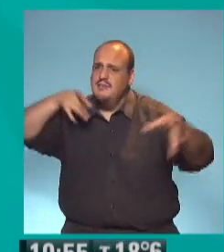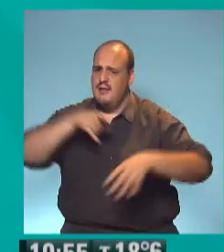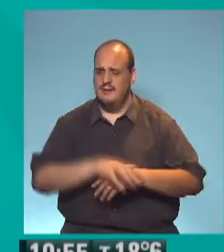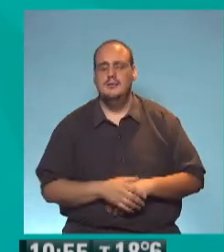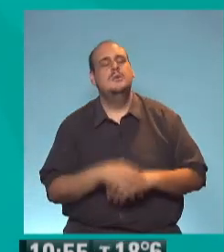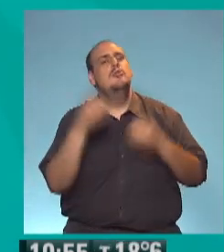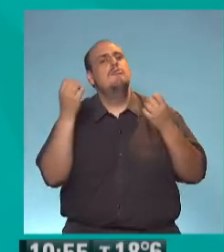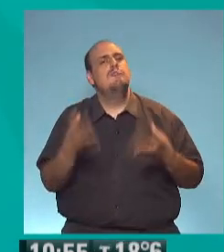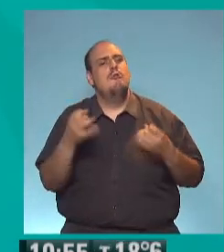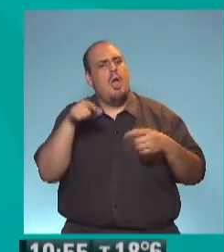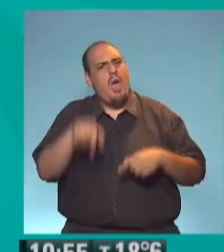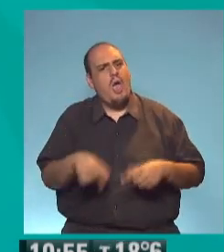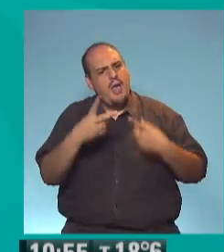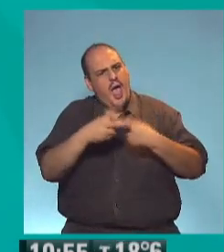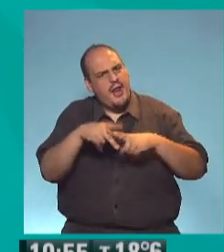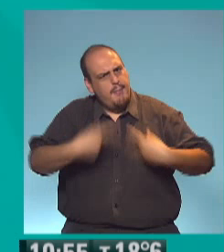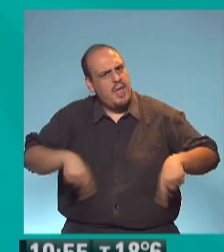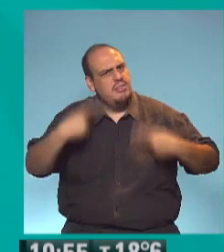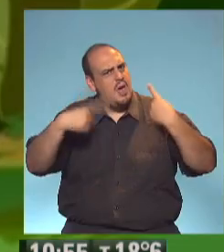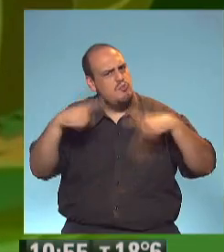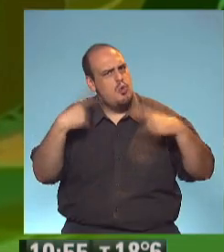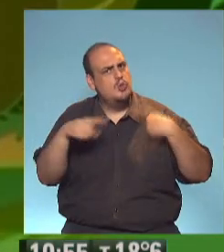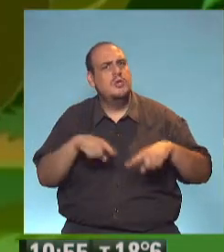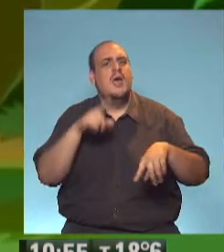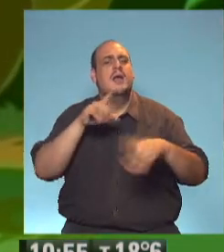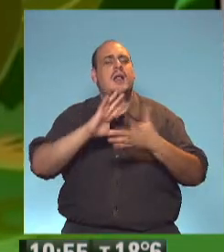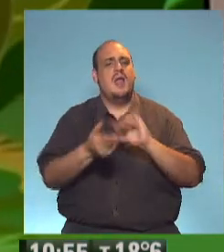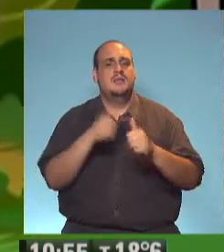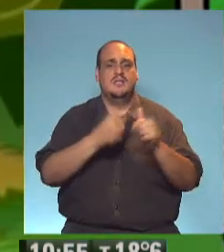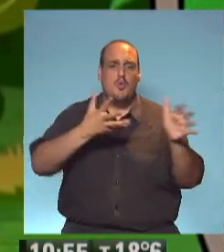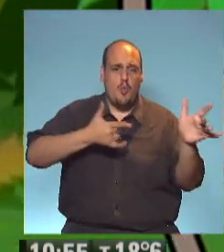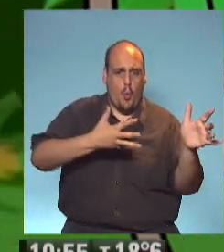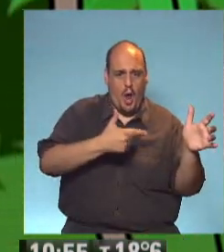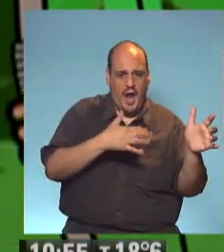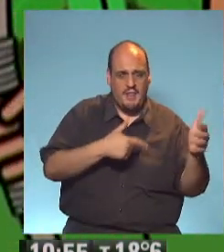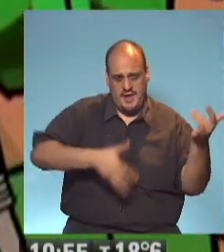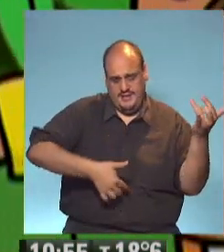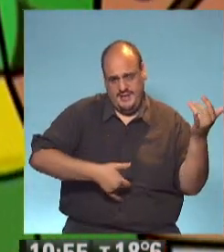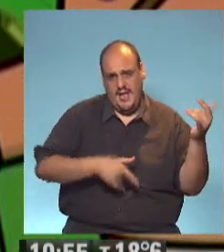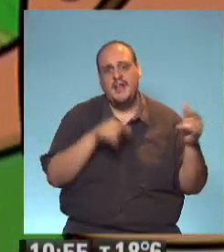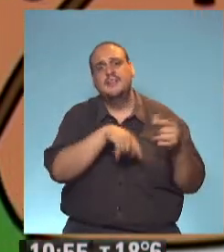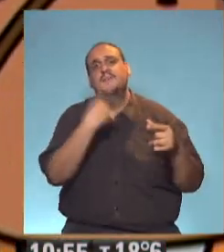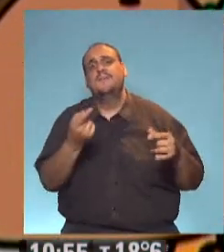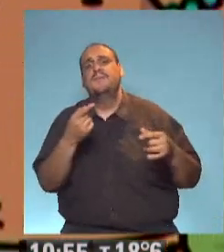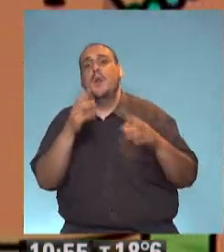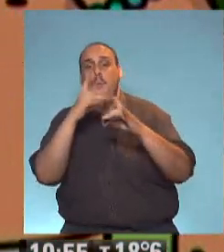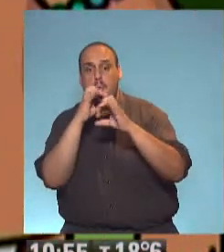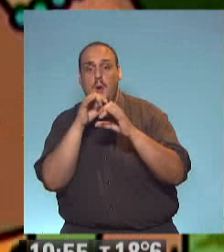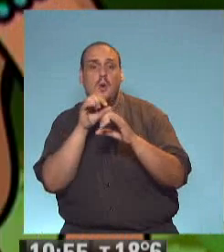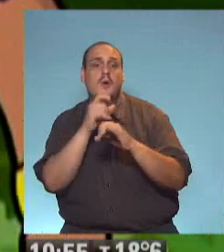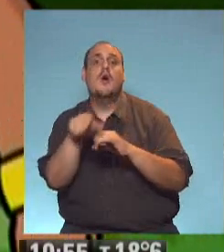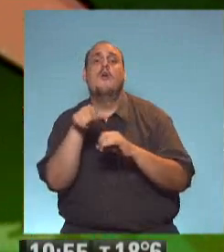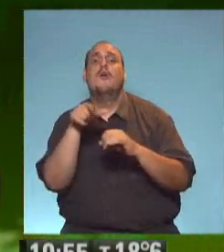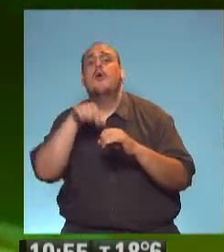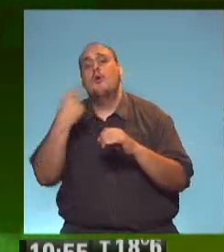así crearon instrumentos que en general son de tres tipos. De cuerdas, como la guitarra, de viento, como la flauta, o